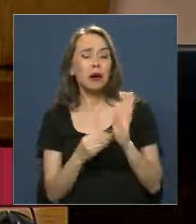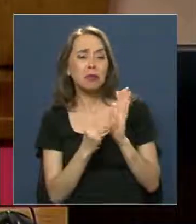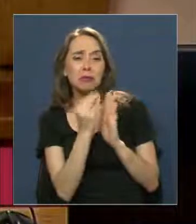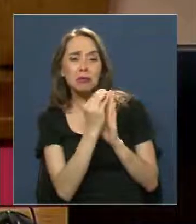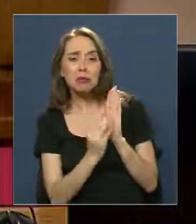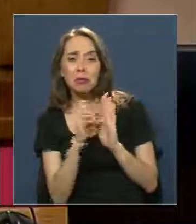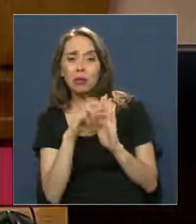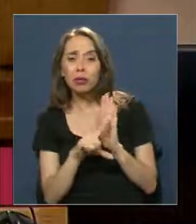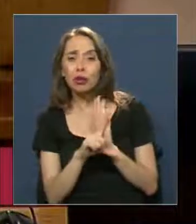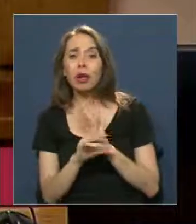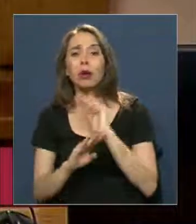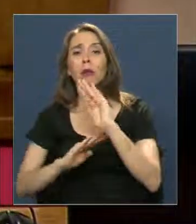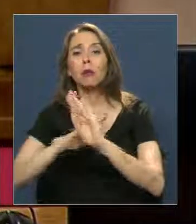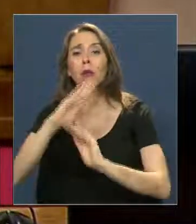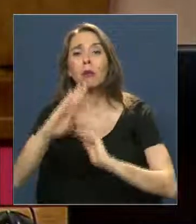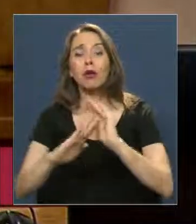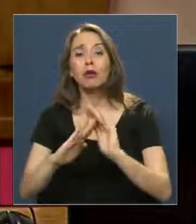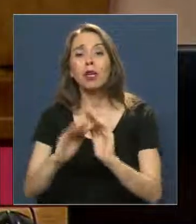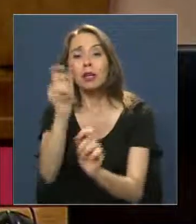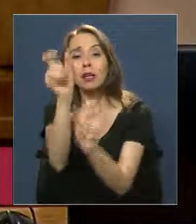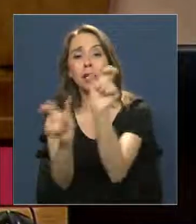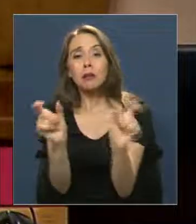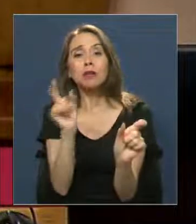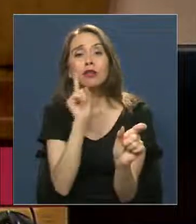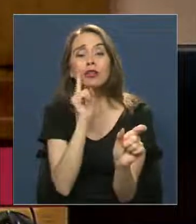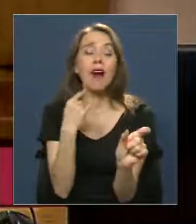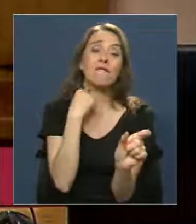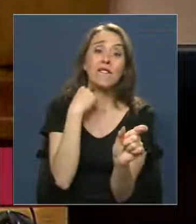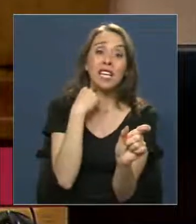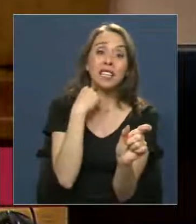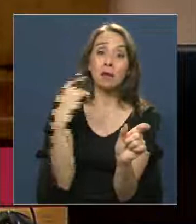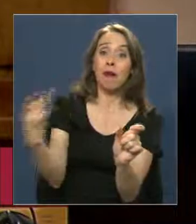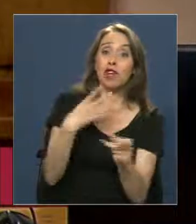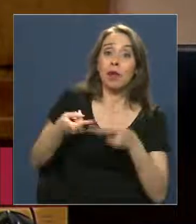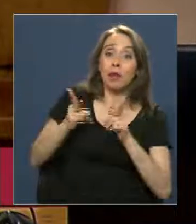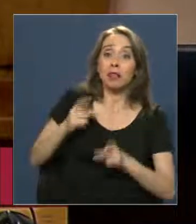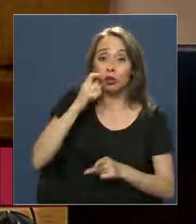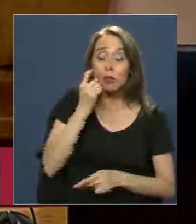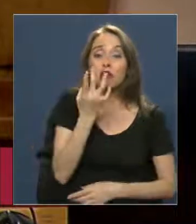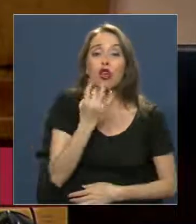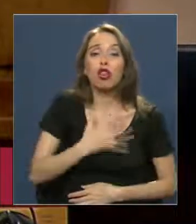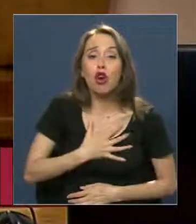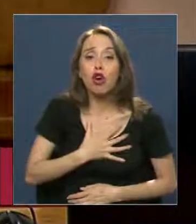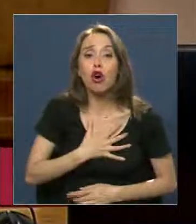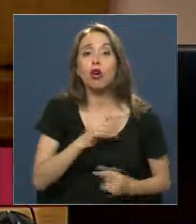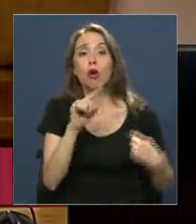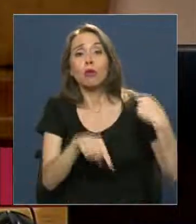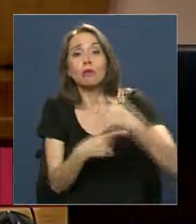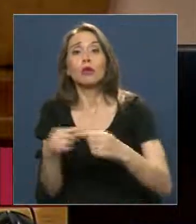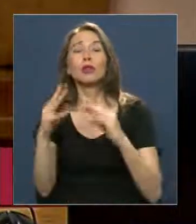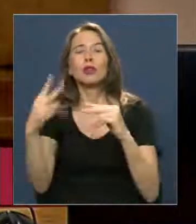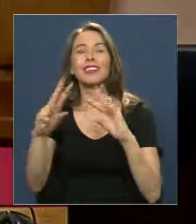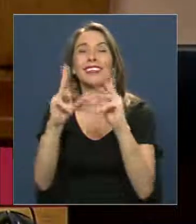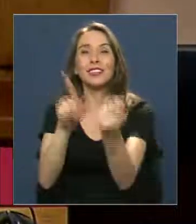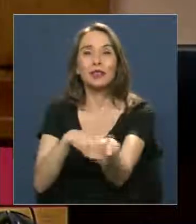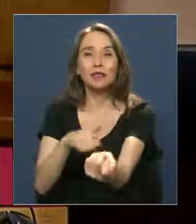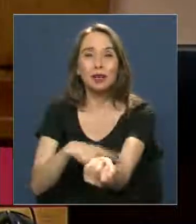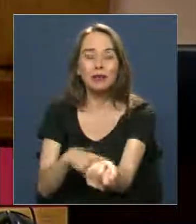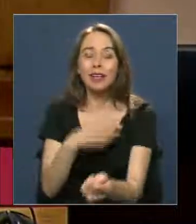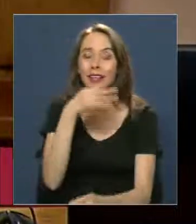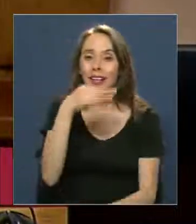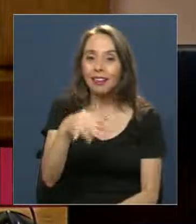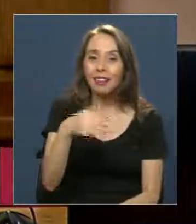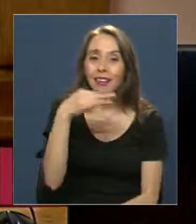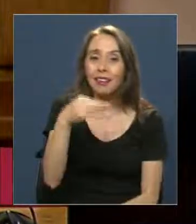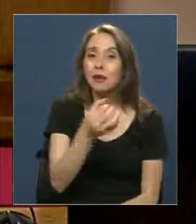es proteger el dolor de las víctimas, de los familiares de las víctimas. Y lo hemos dicho y